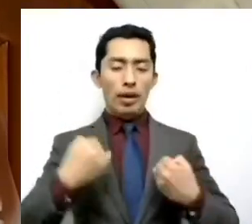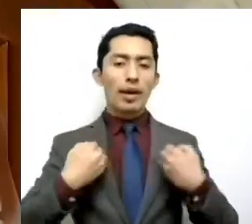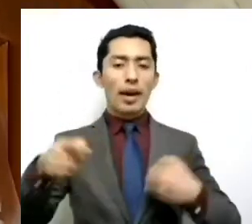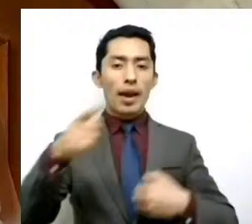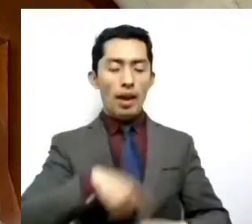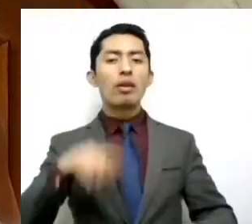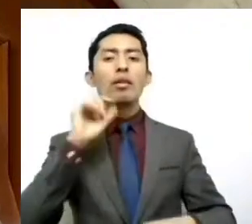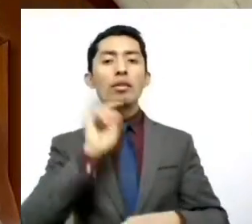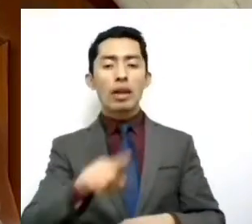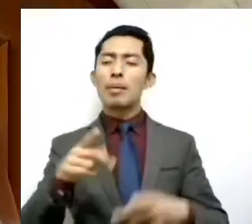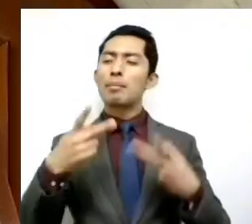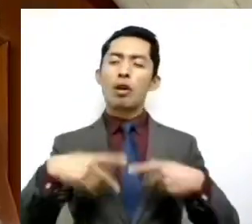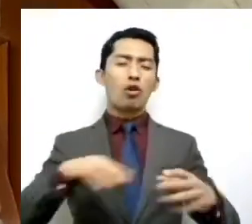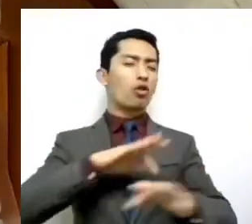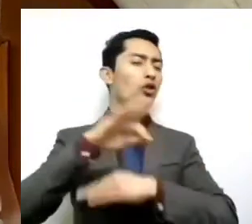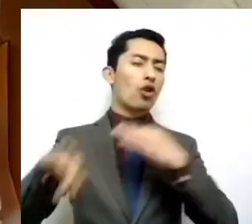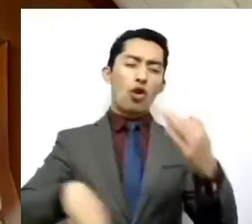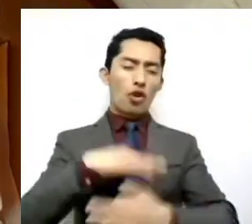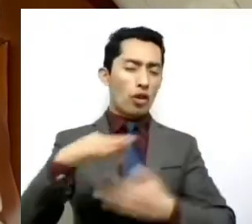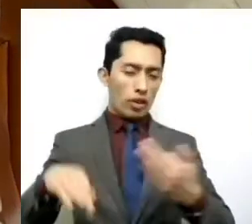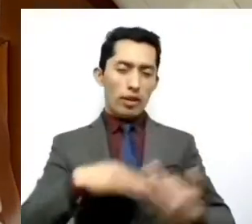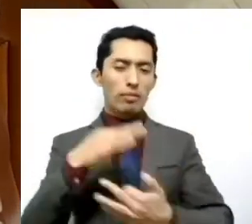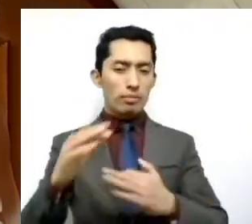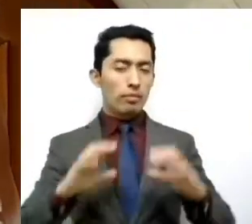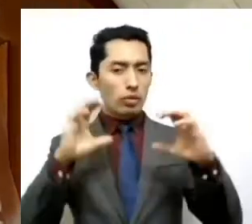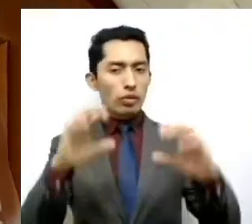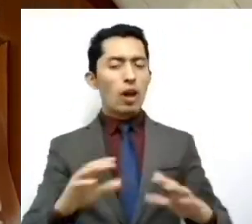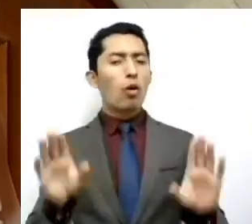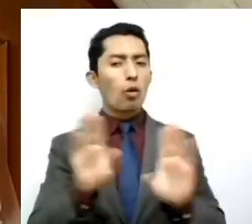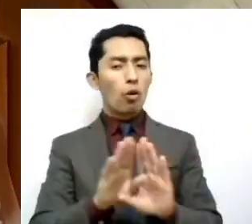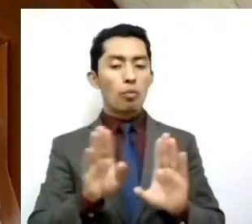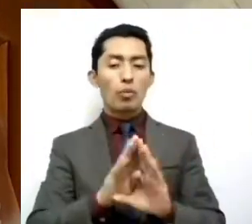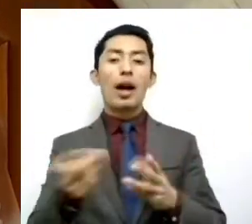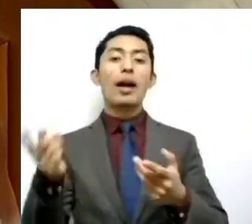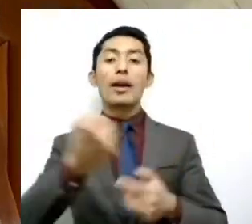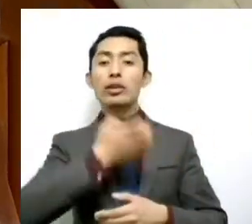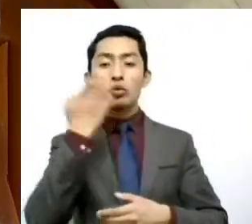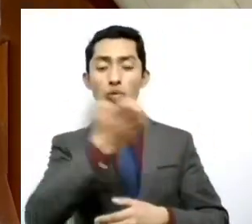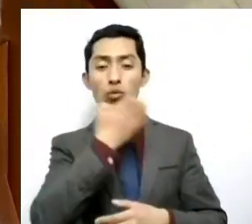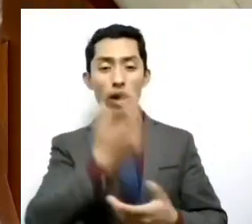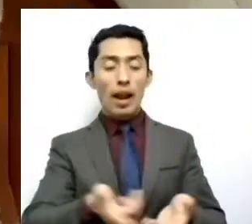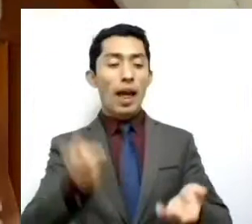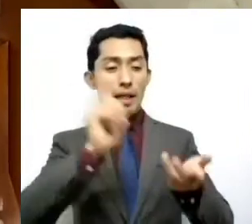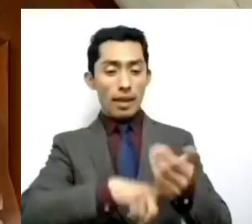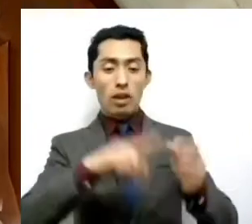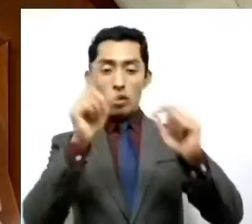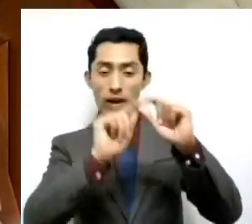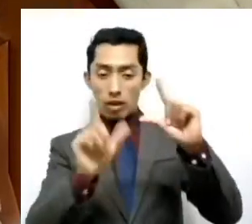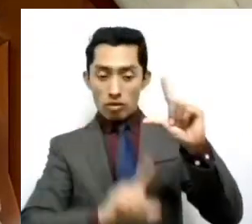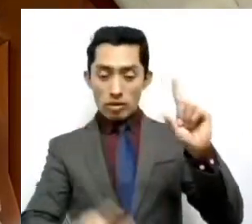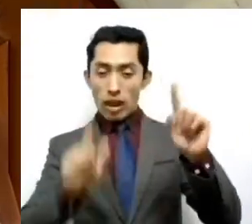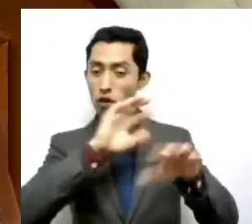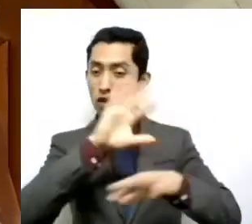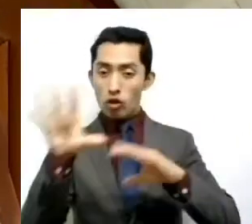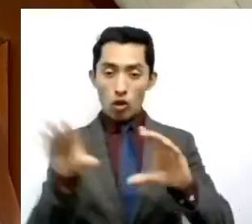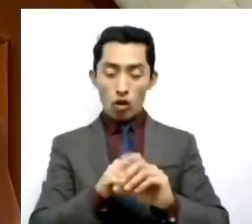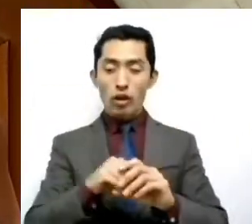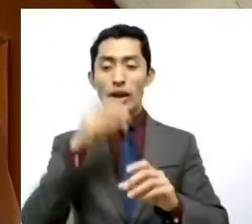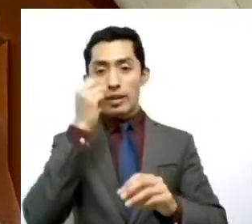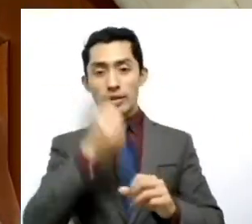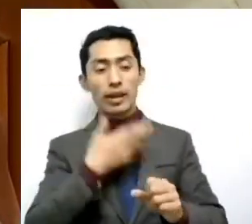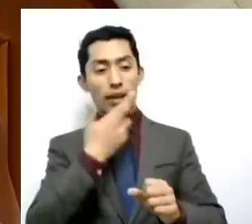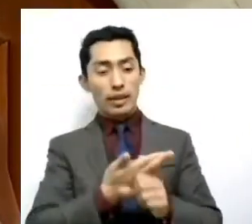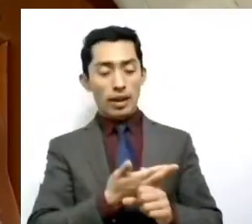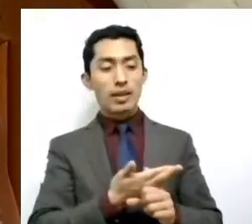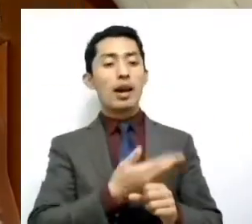del resto de la comunidad, en todos los planteles educativos del país, dichas secretarías